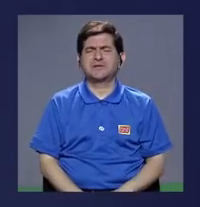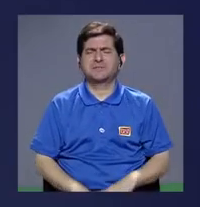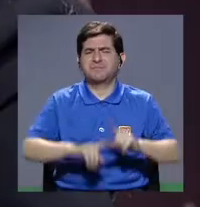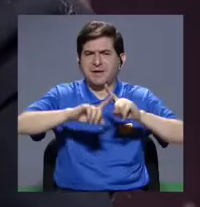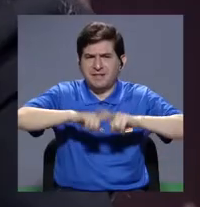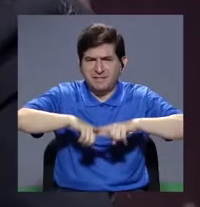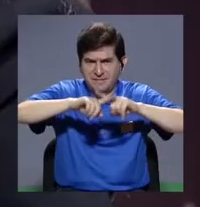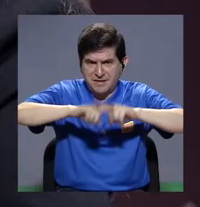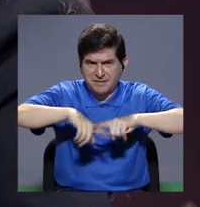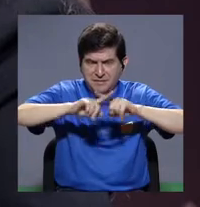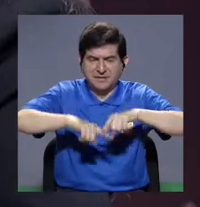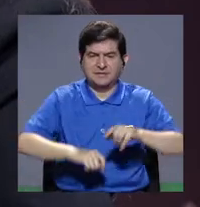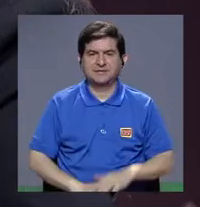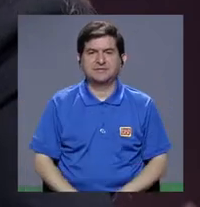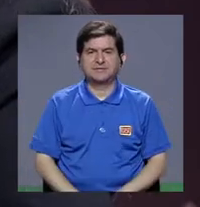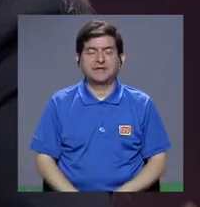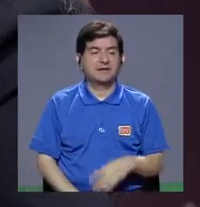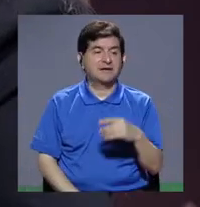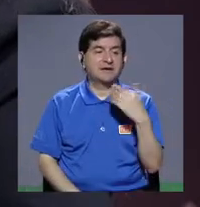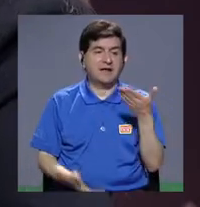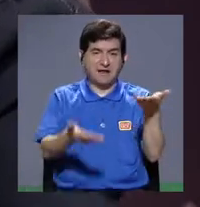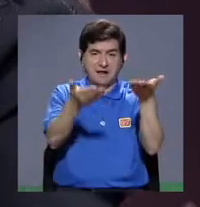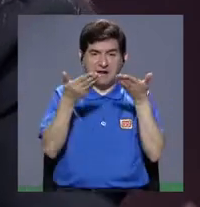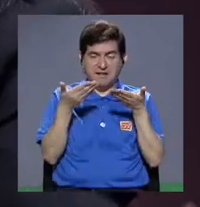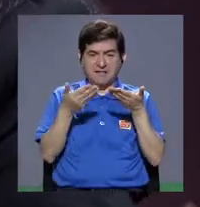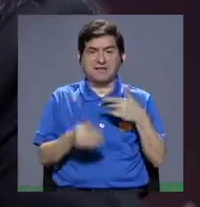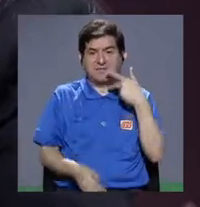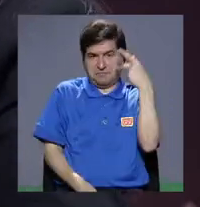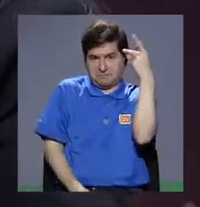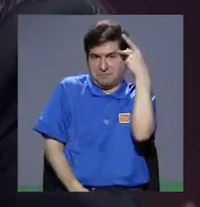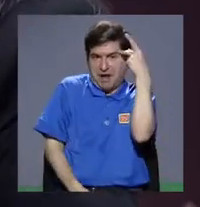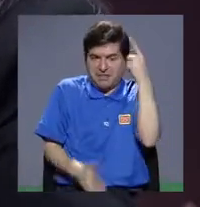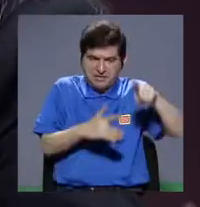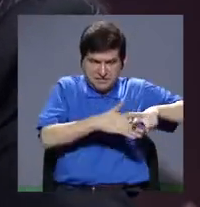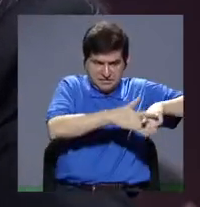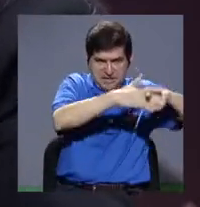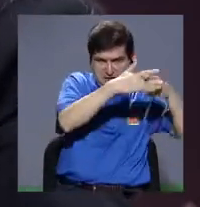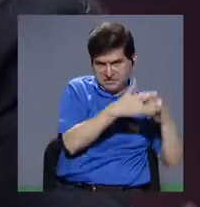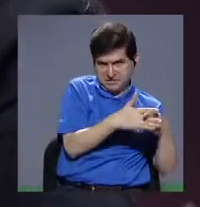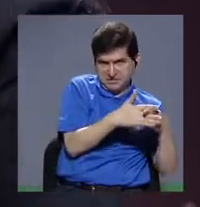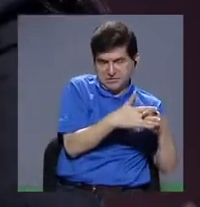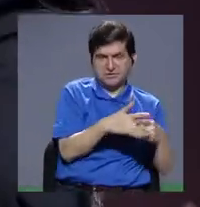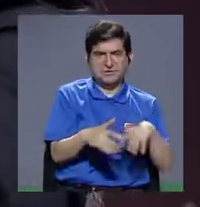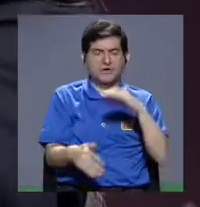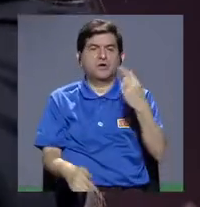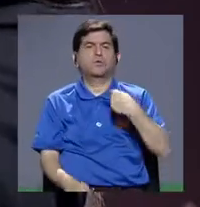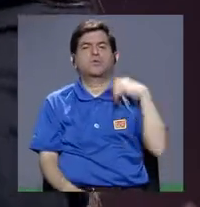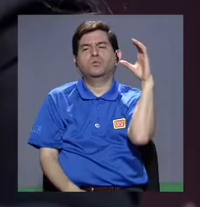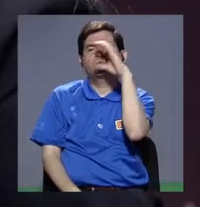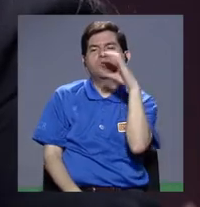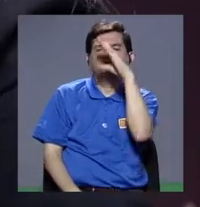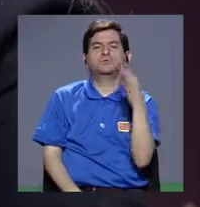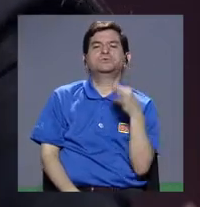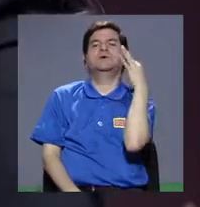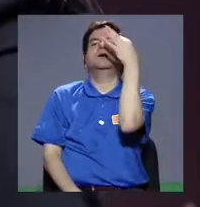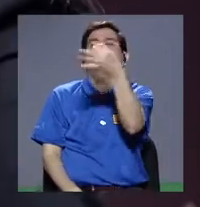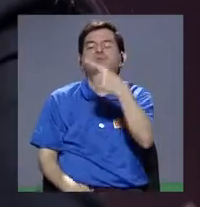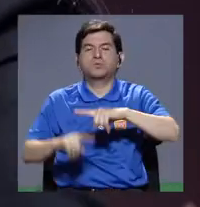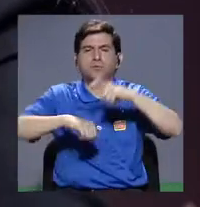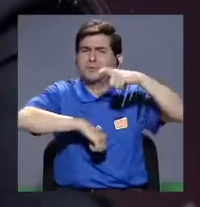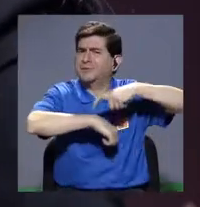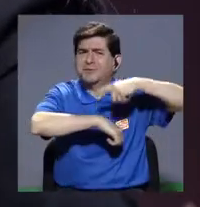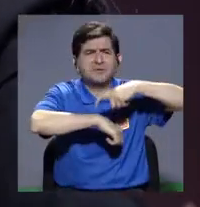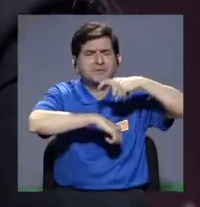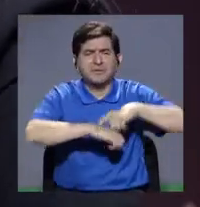de lo que le dieron los padres como inicio y lo que uno busca en el futuro pero llega un momento